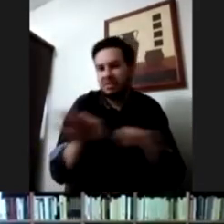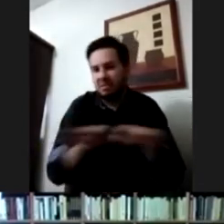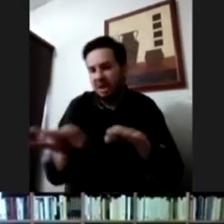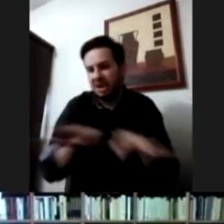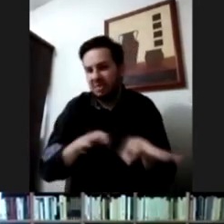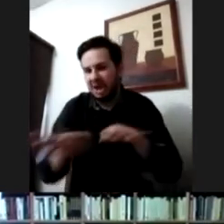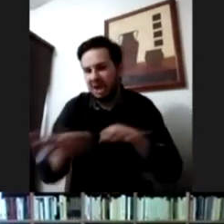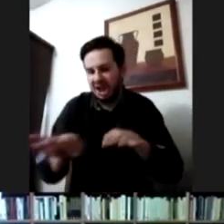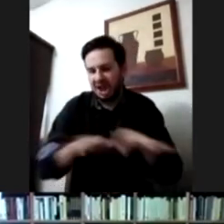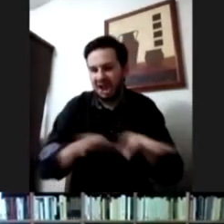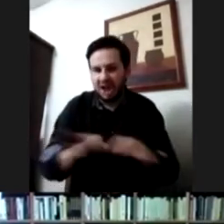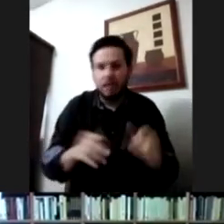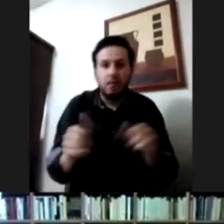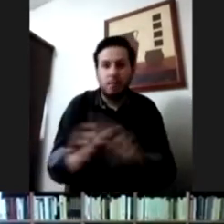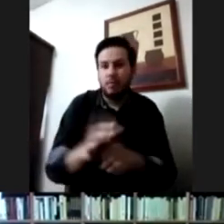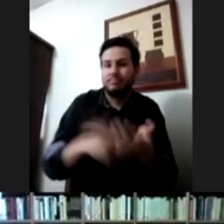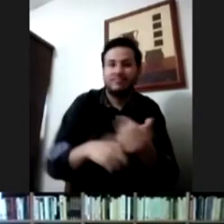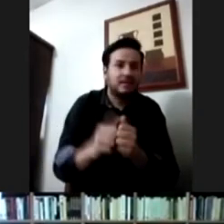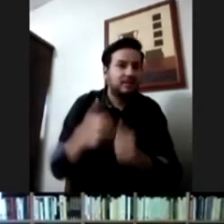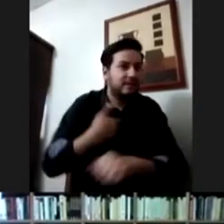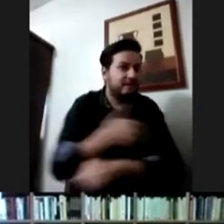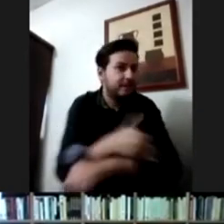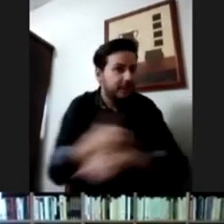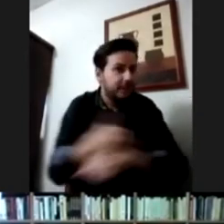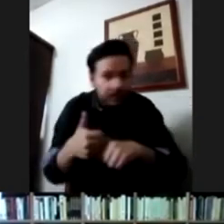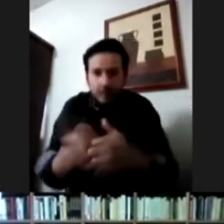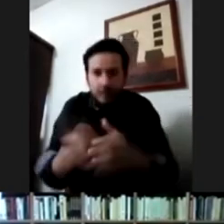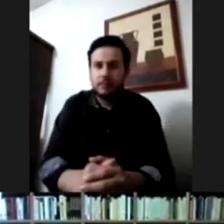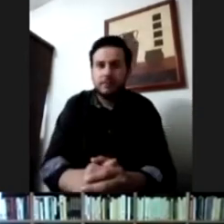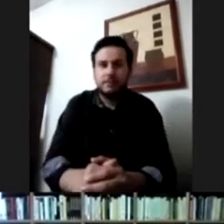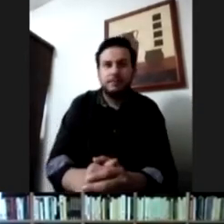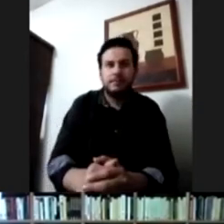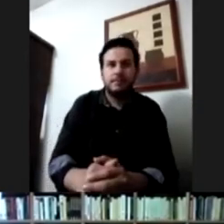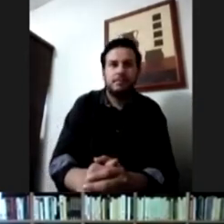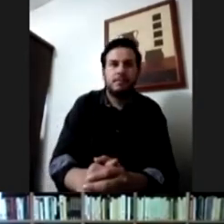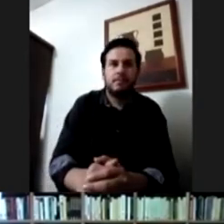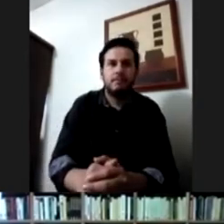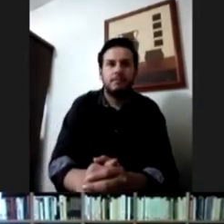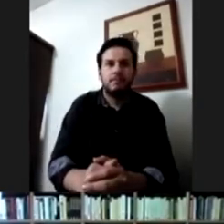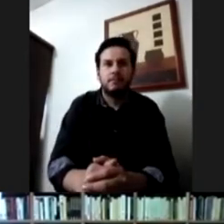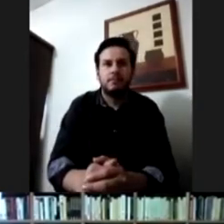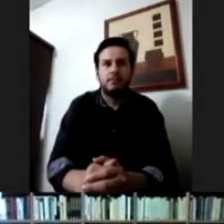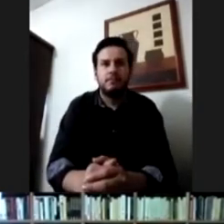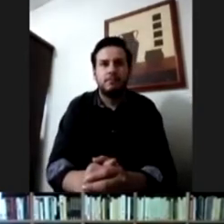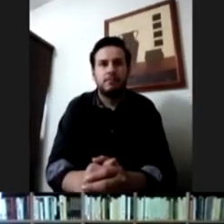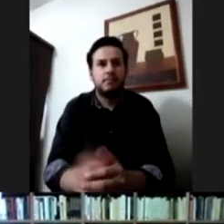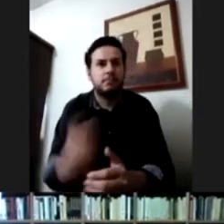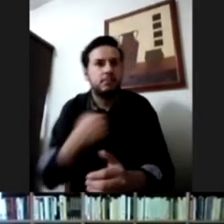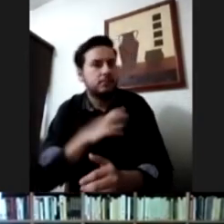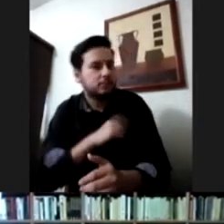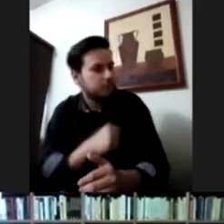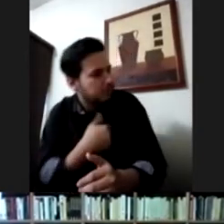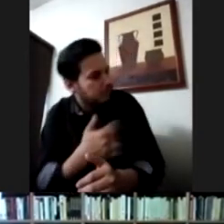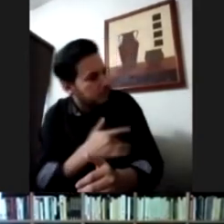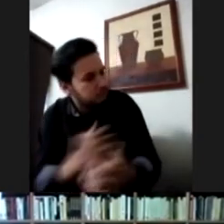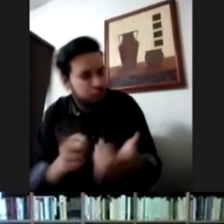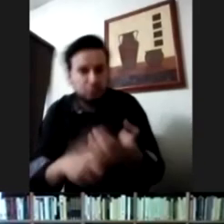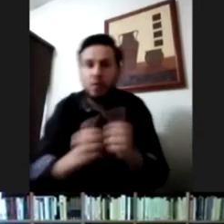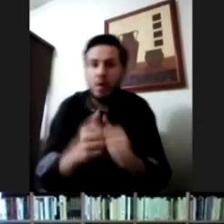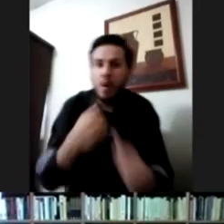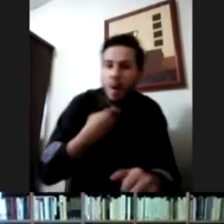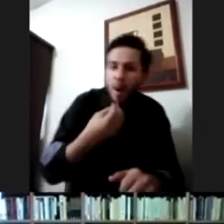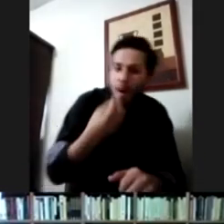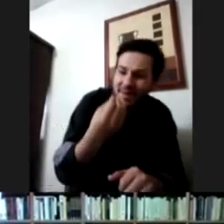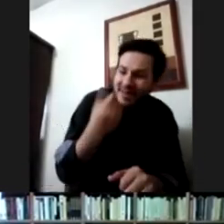ellos como de sus familias, que eso implica una disminución en el ingreso familiar, que repercute en la falta de comida, falta de dinero para el pago